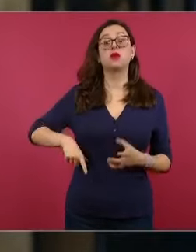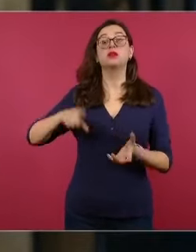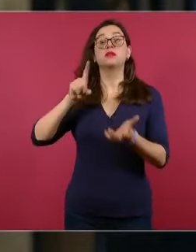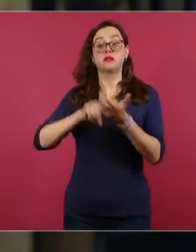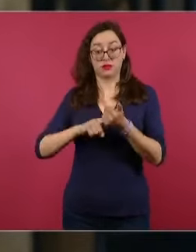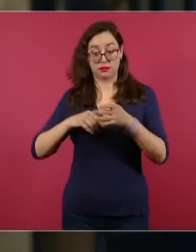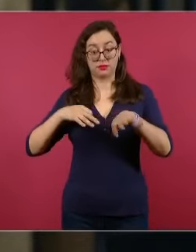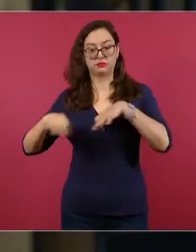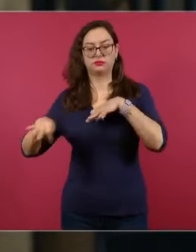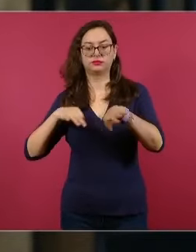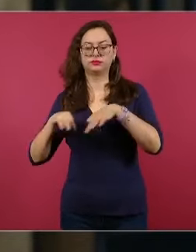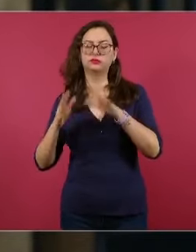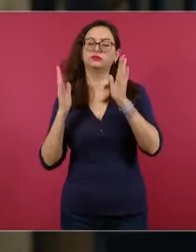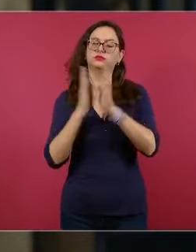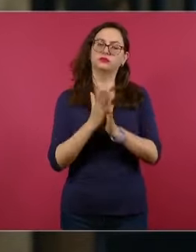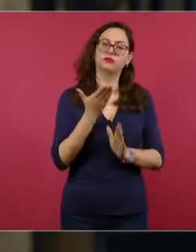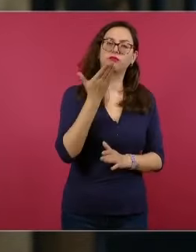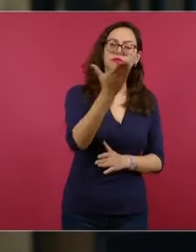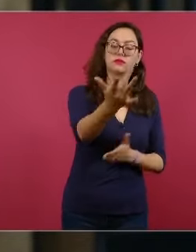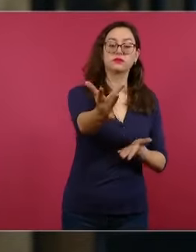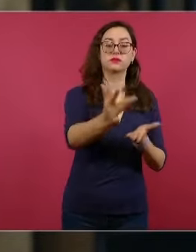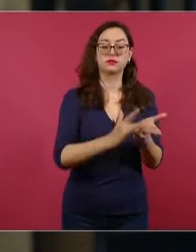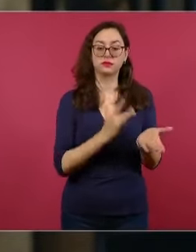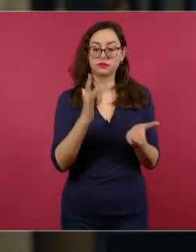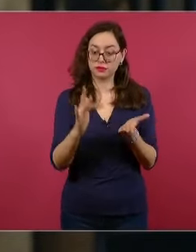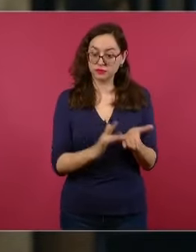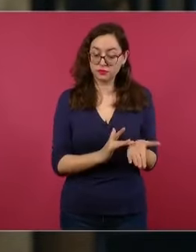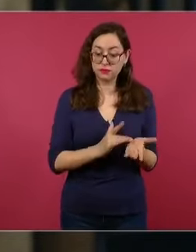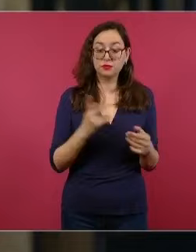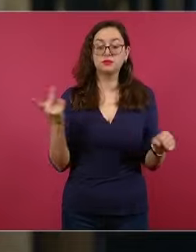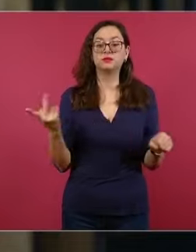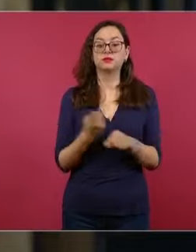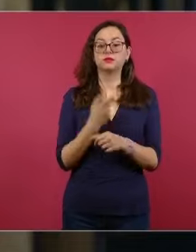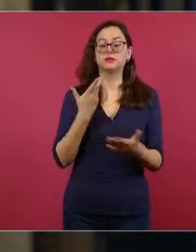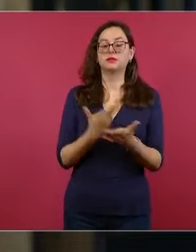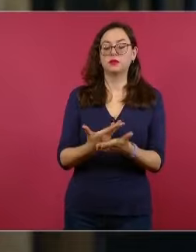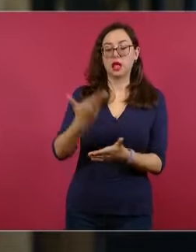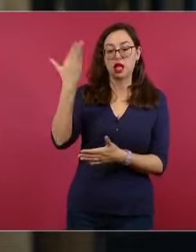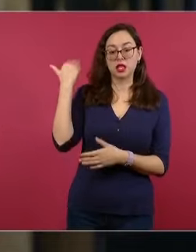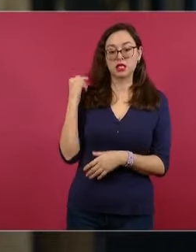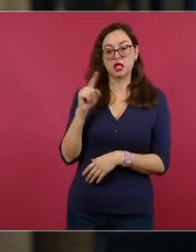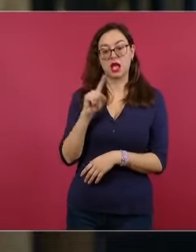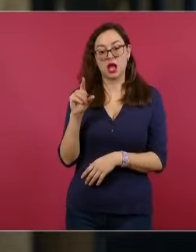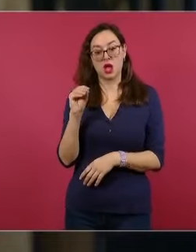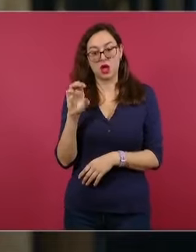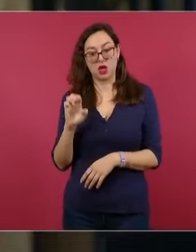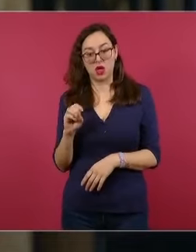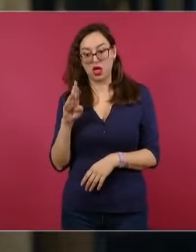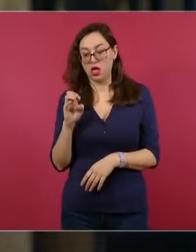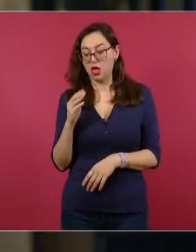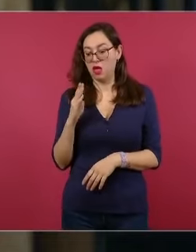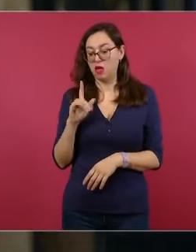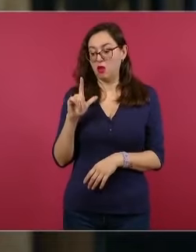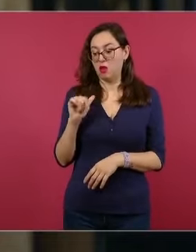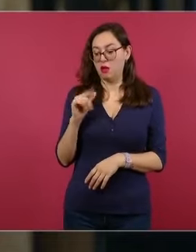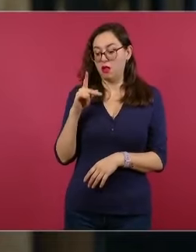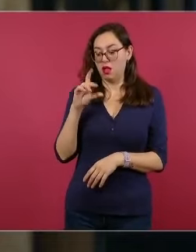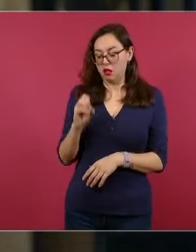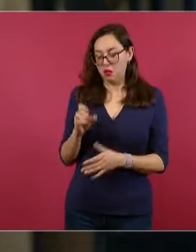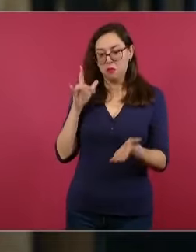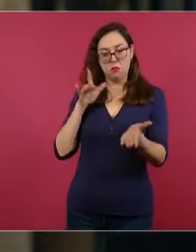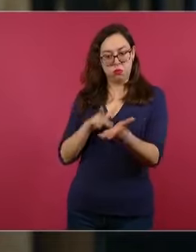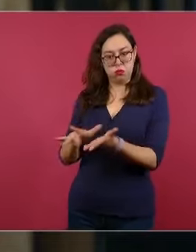porque se había comprometido sue Robledo a ayudarlos hay muchos muchos empleados de la burocracia en San Luis